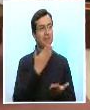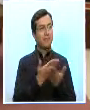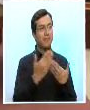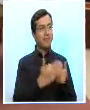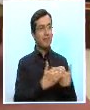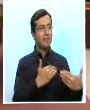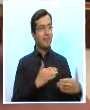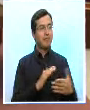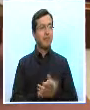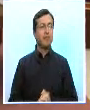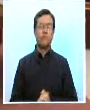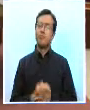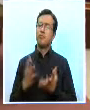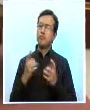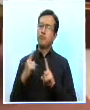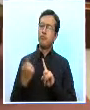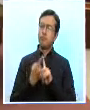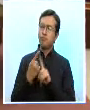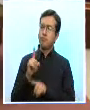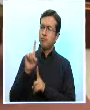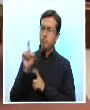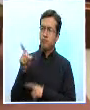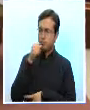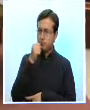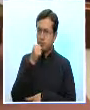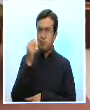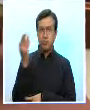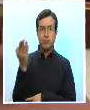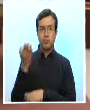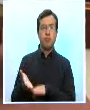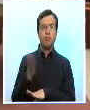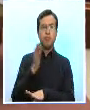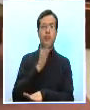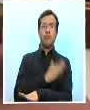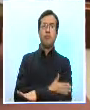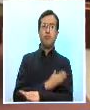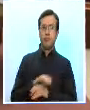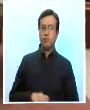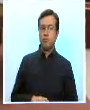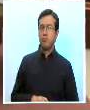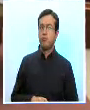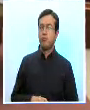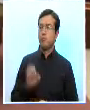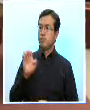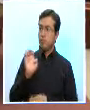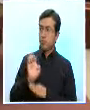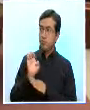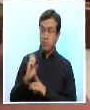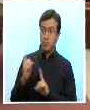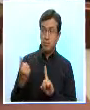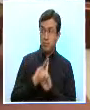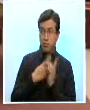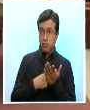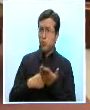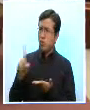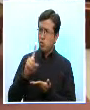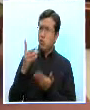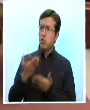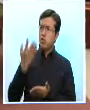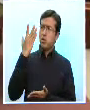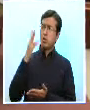bueno nosotros y quiero comenzar con usted Marta este diálogo porque en la introducción dábamos cuenta que en el Ecuador Este no es un debate nuevo de hecho